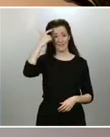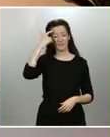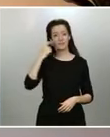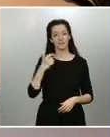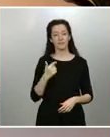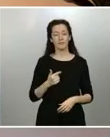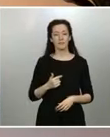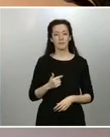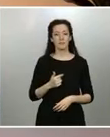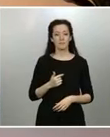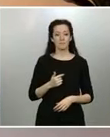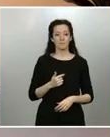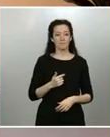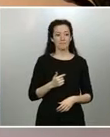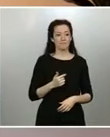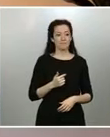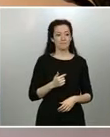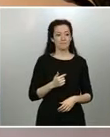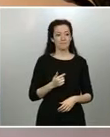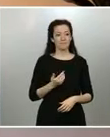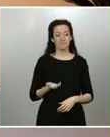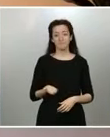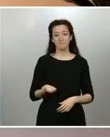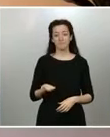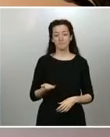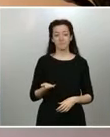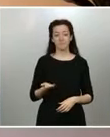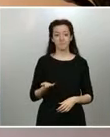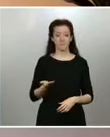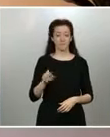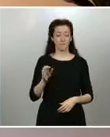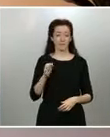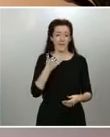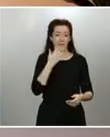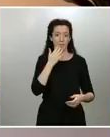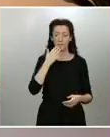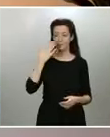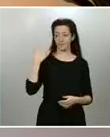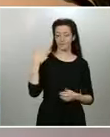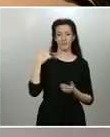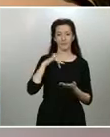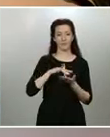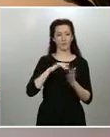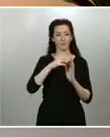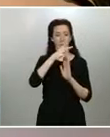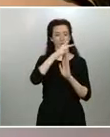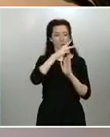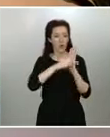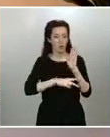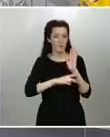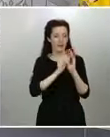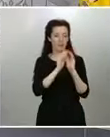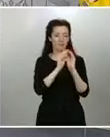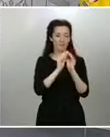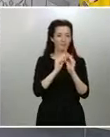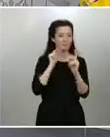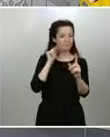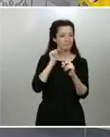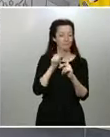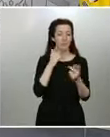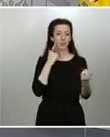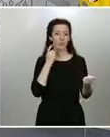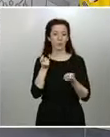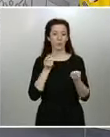un protocolo o una norma para ir regulando en el número de personas que pueden